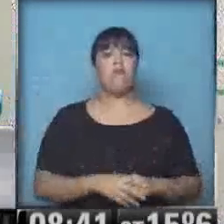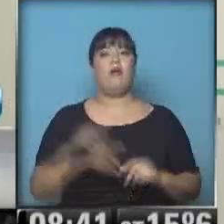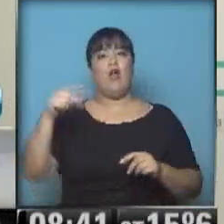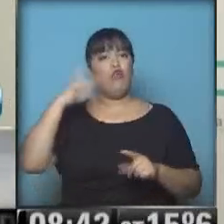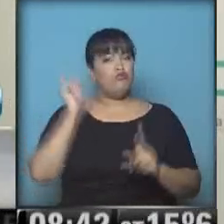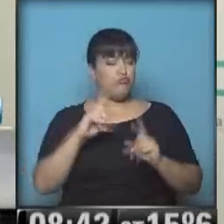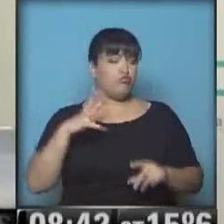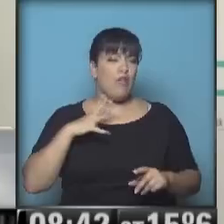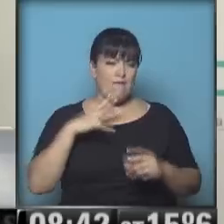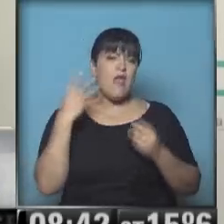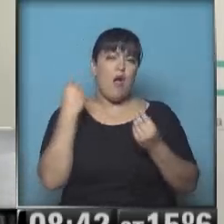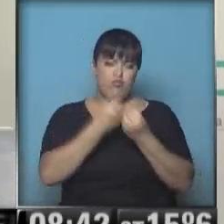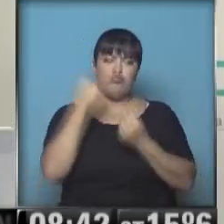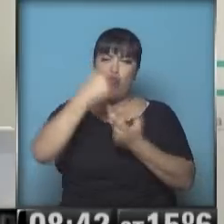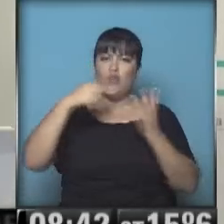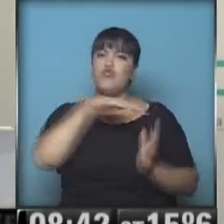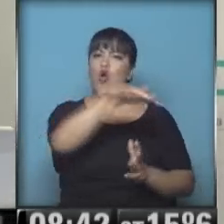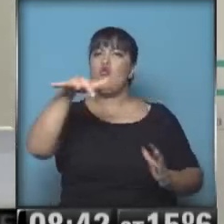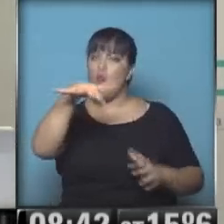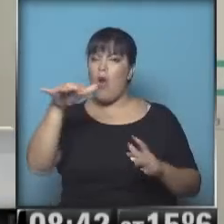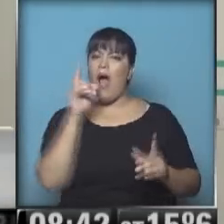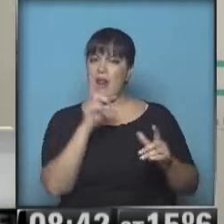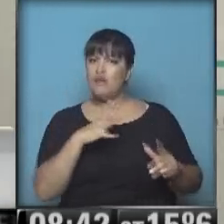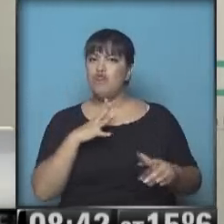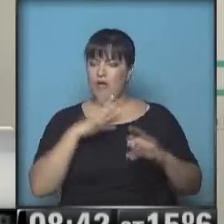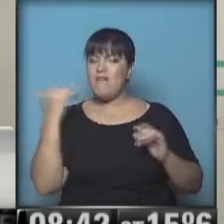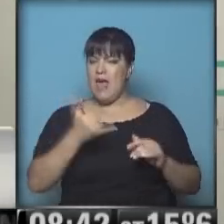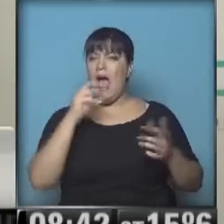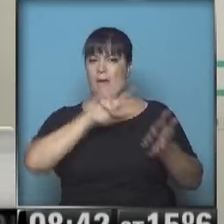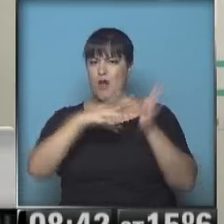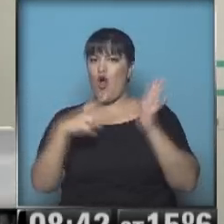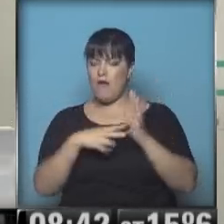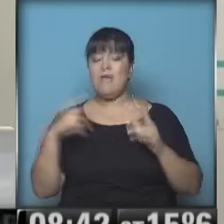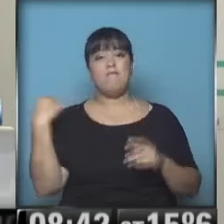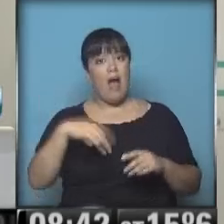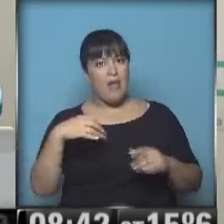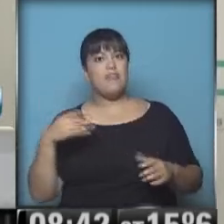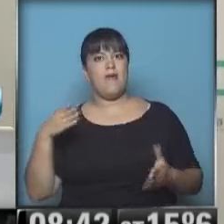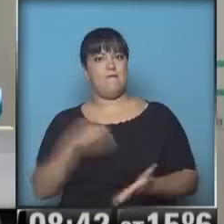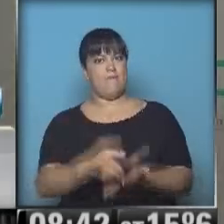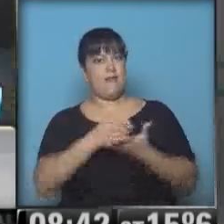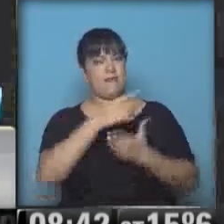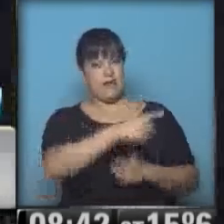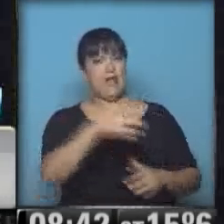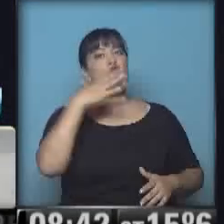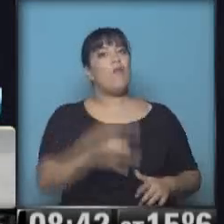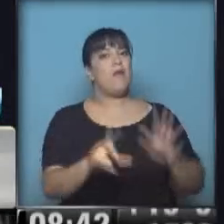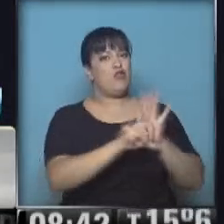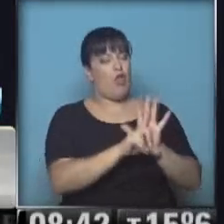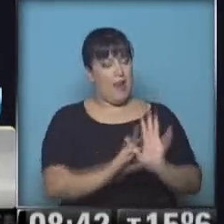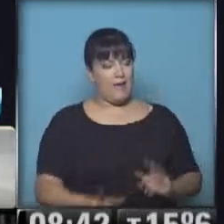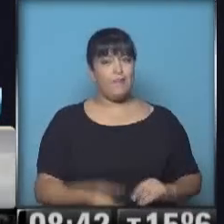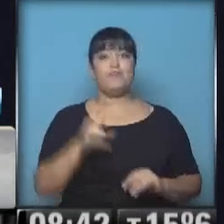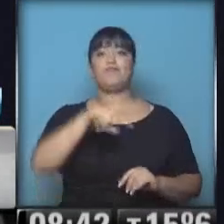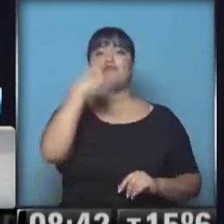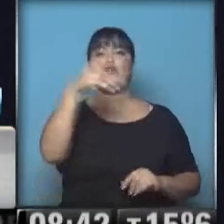los siguen haciendo en muchos otros lugares del país por lo tanto todavía Hay que seguir este exigiendo el cumplimiento no Usted dice en otros lugares